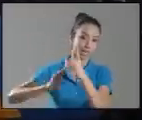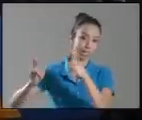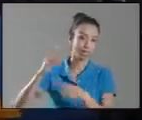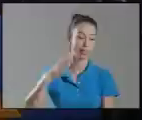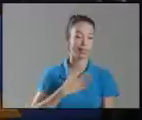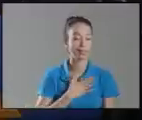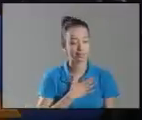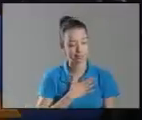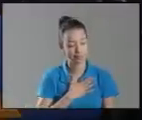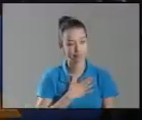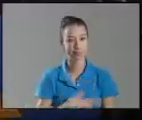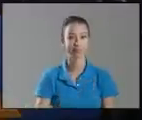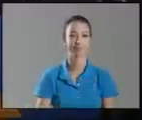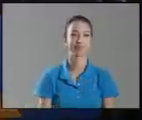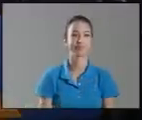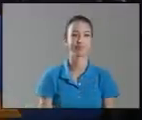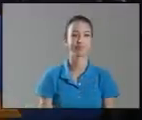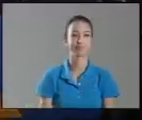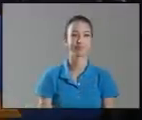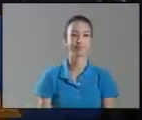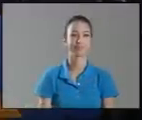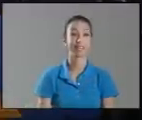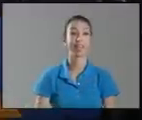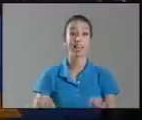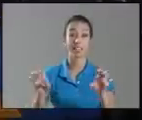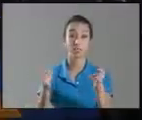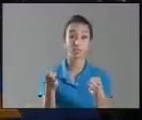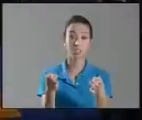Ay, Señor, ya sentía que no volvía.